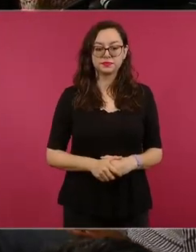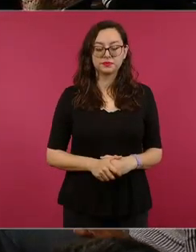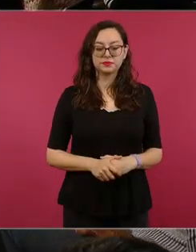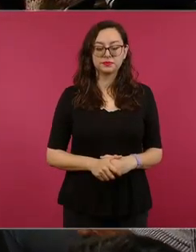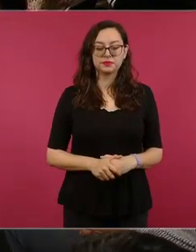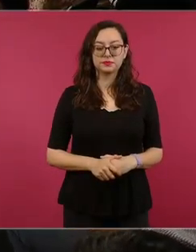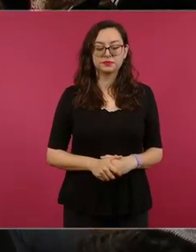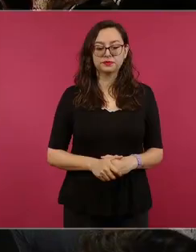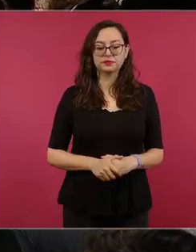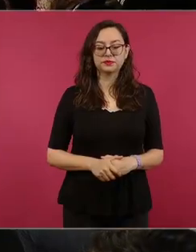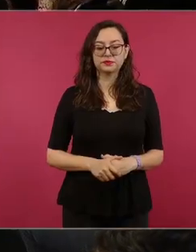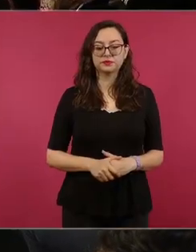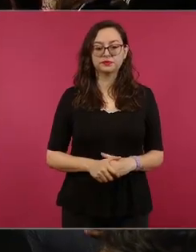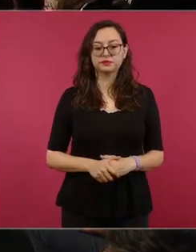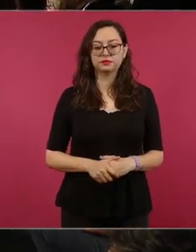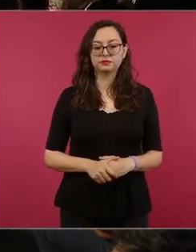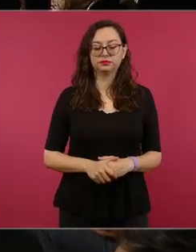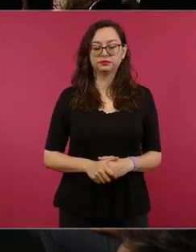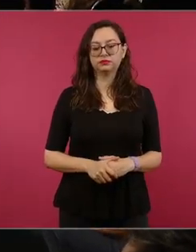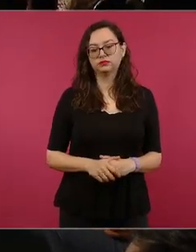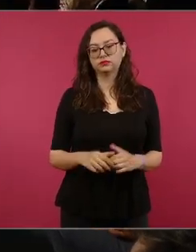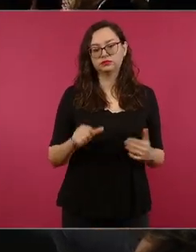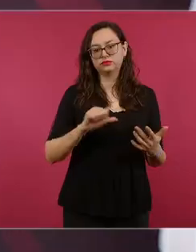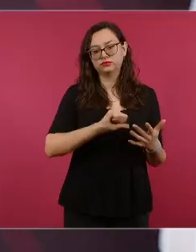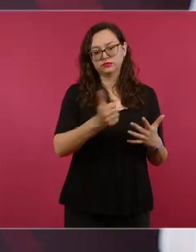Lo demás es lo de menos,